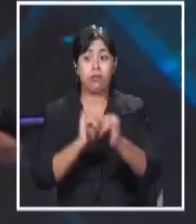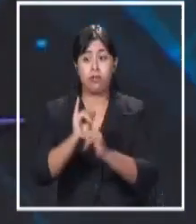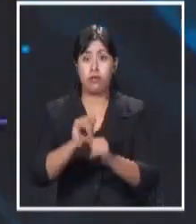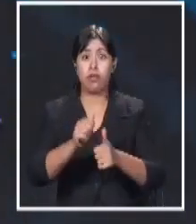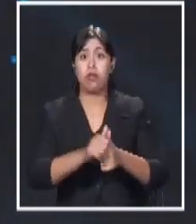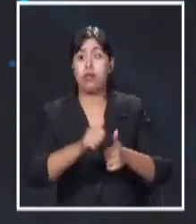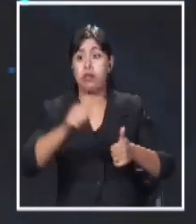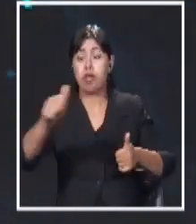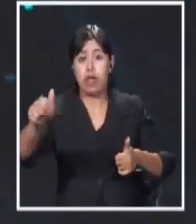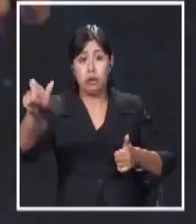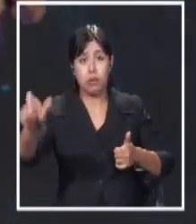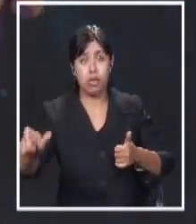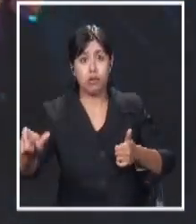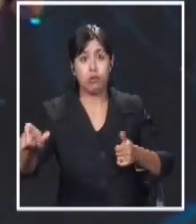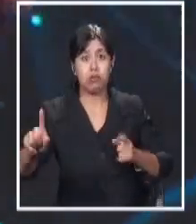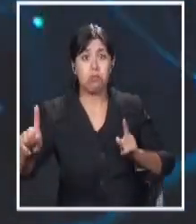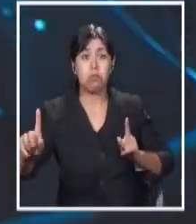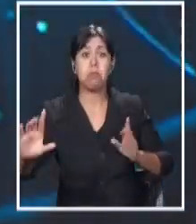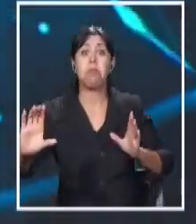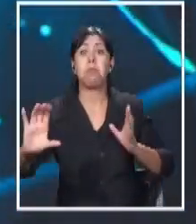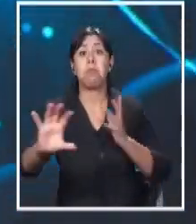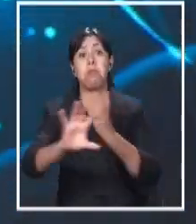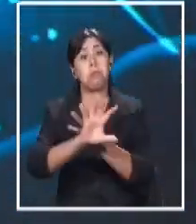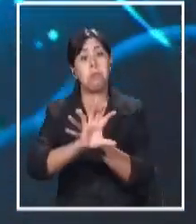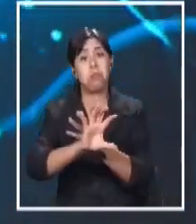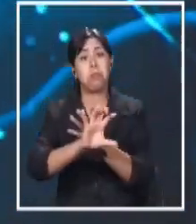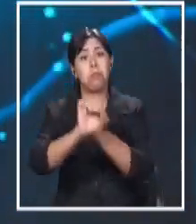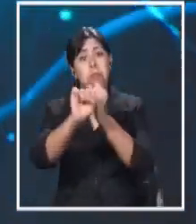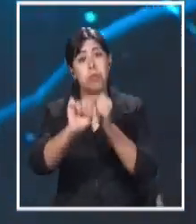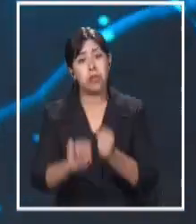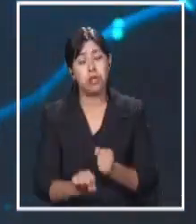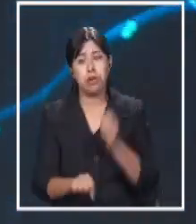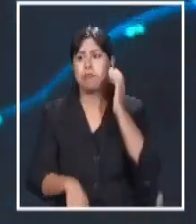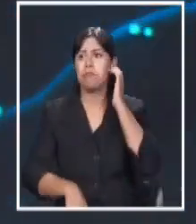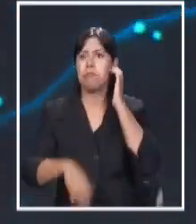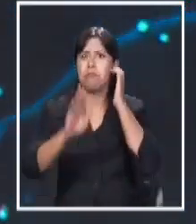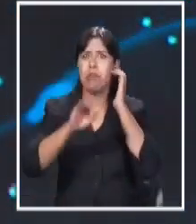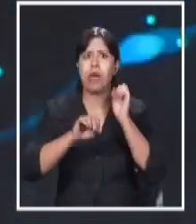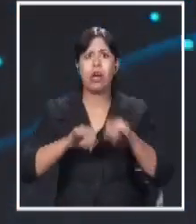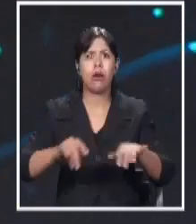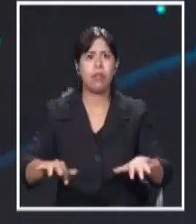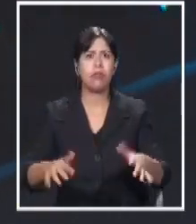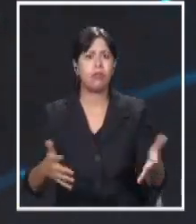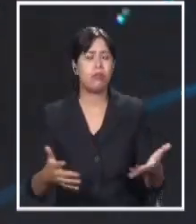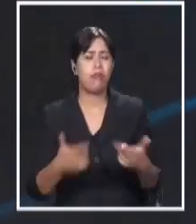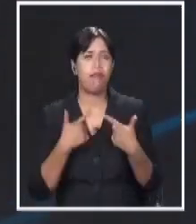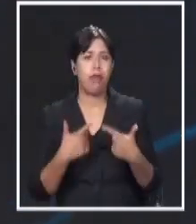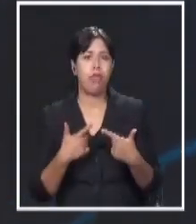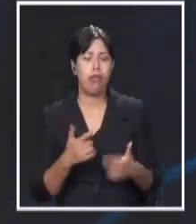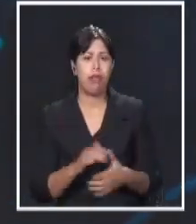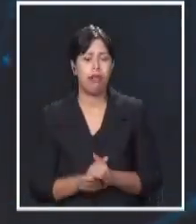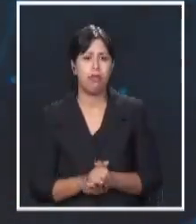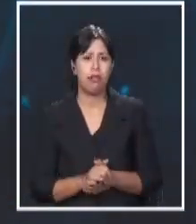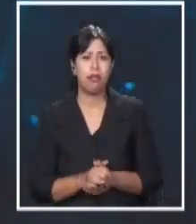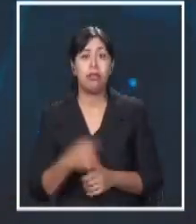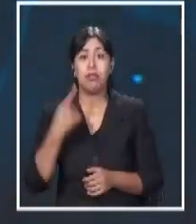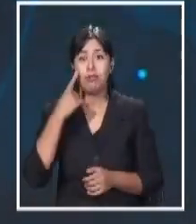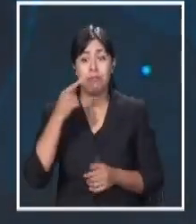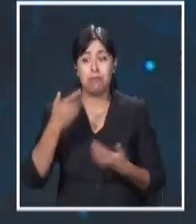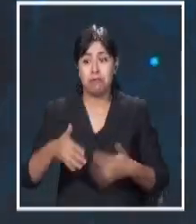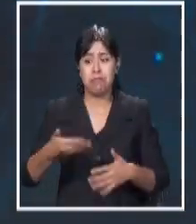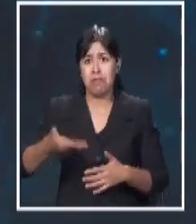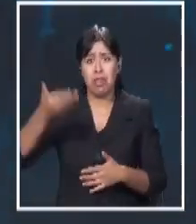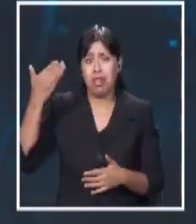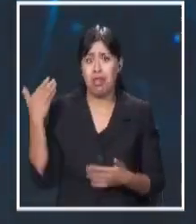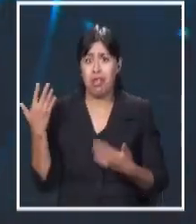lejos a través de Internet. O sea, tenemos mayor cobertura. Fantástico. ¿Sí? Y sin embargo, eso ya estaba disponible